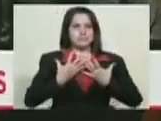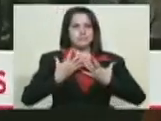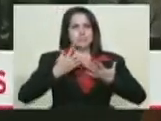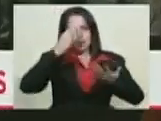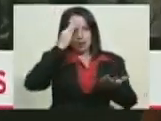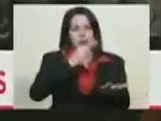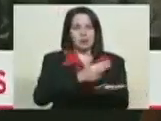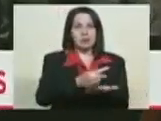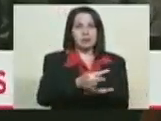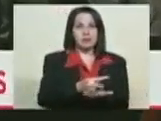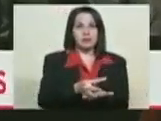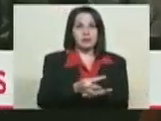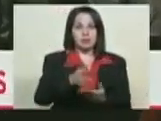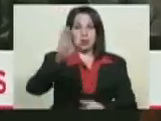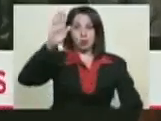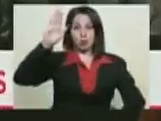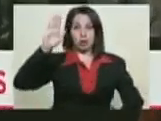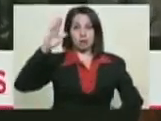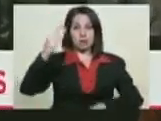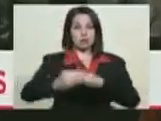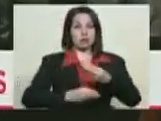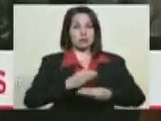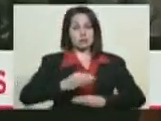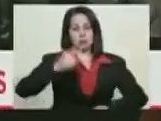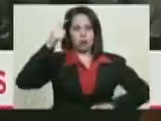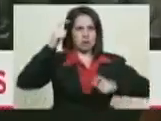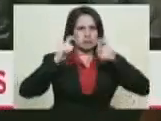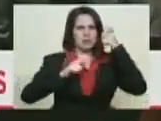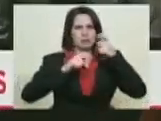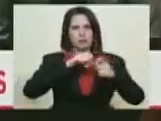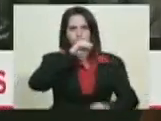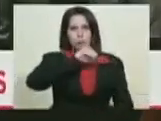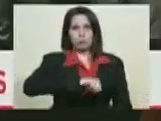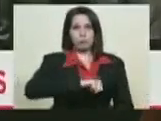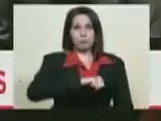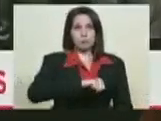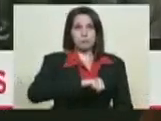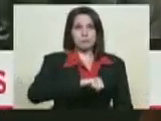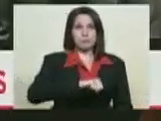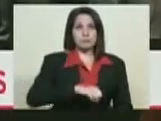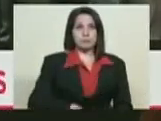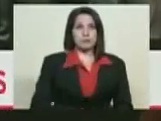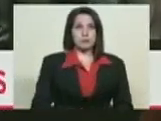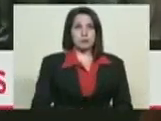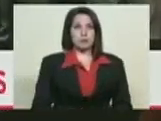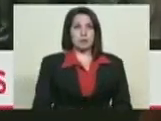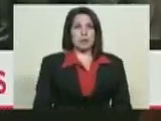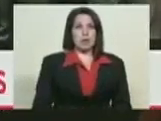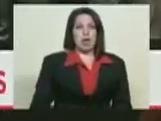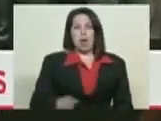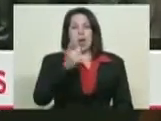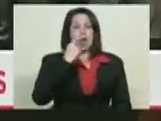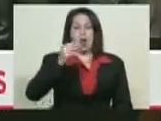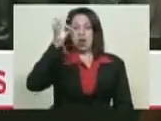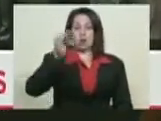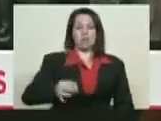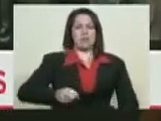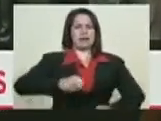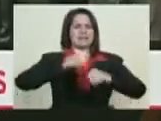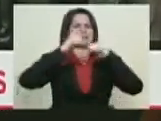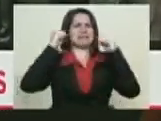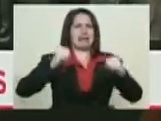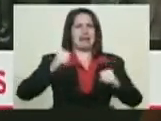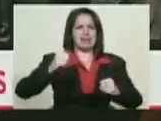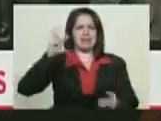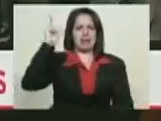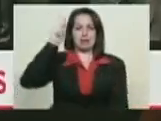lealtad del juramento que hicimos a nuestro comandante Chávez. El hombre más grande que ha pisado